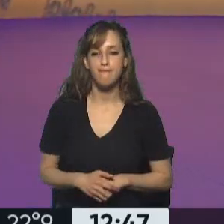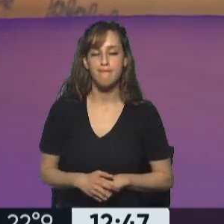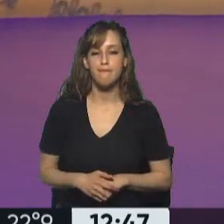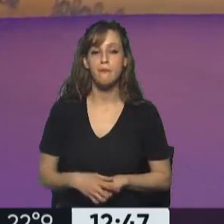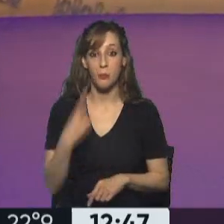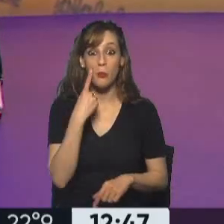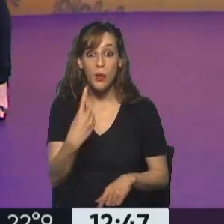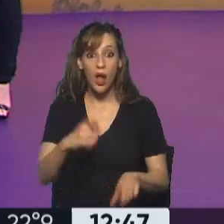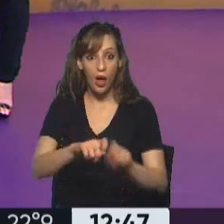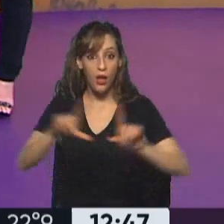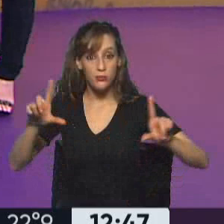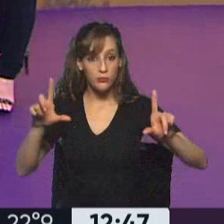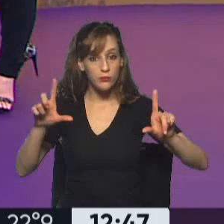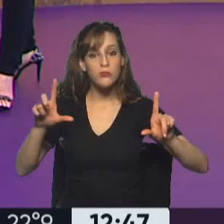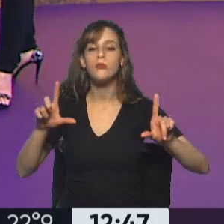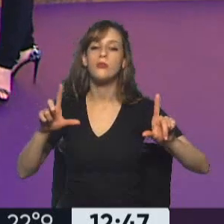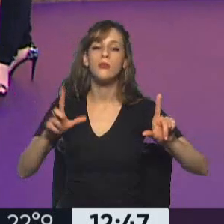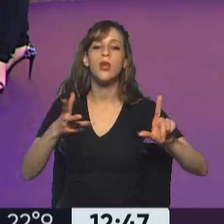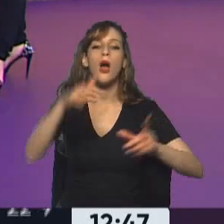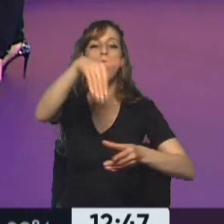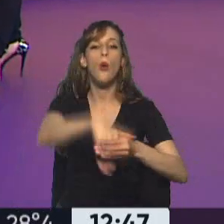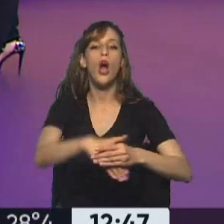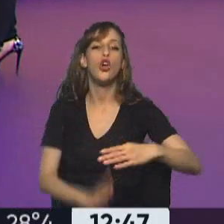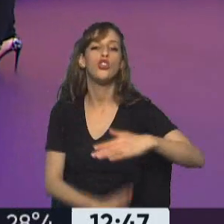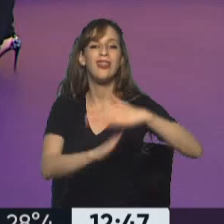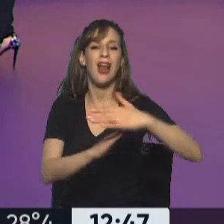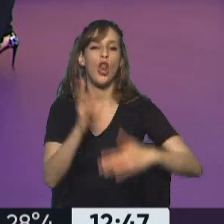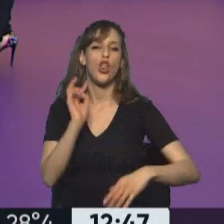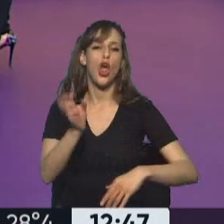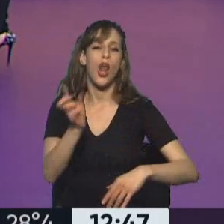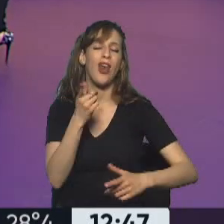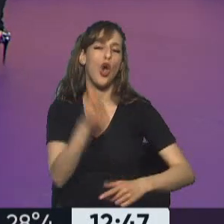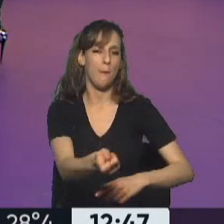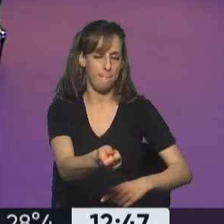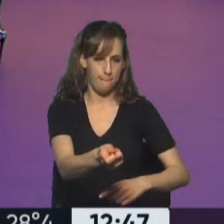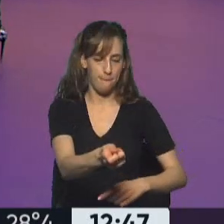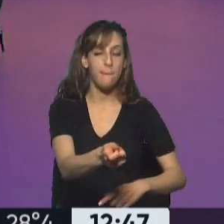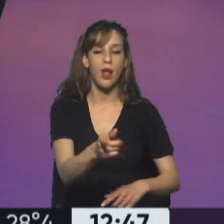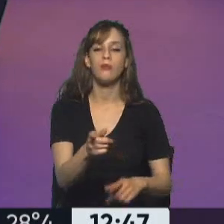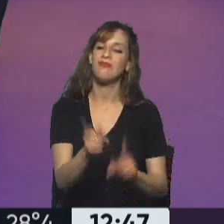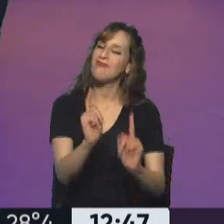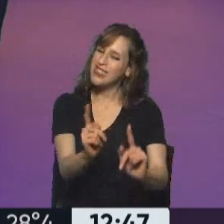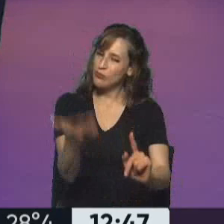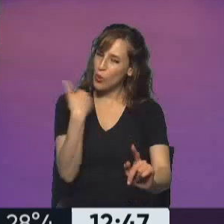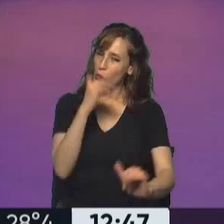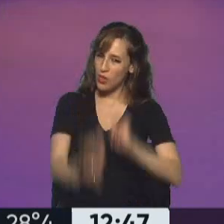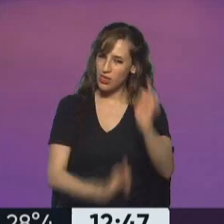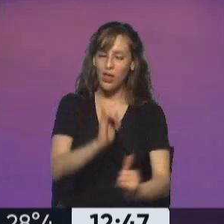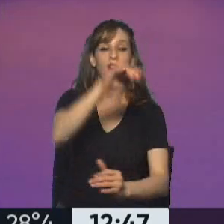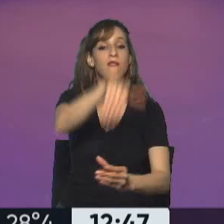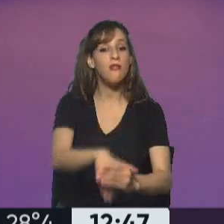miren esto las compras de dólares del banco central yo sé que es super abstracto pero es lo que les dije al inicio si el banco central